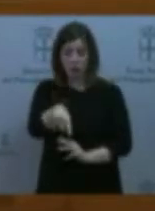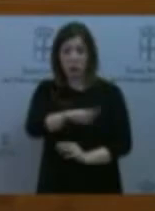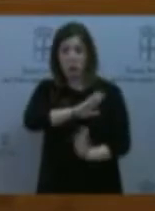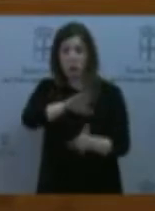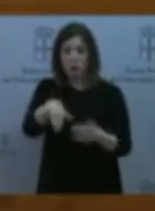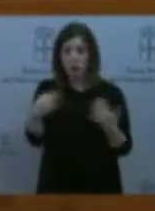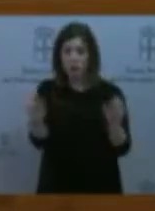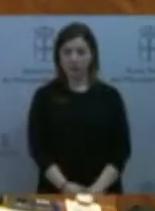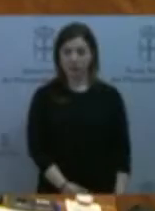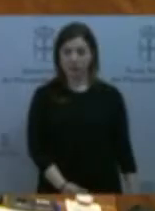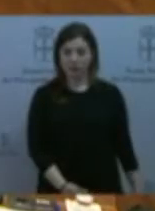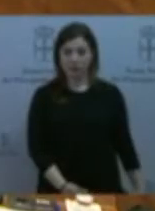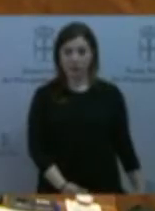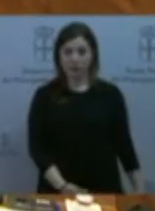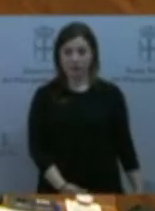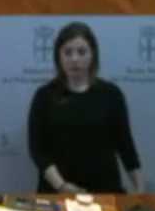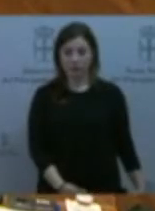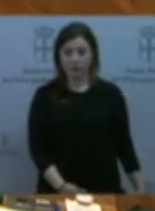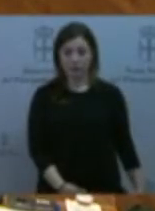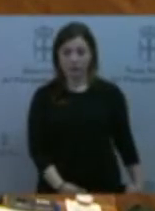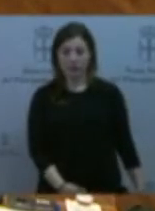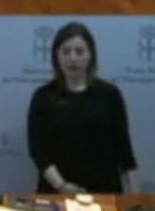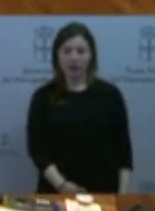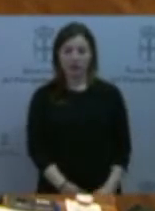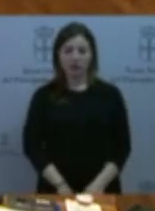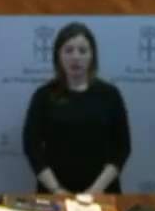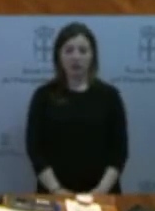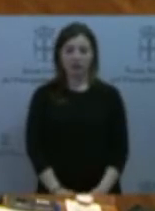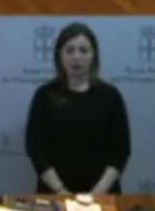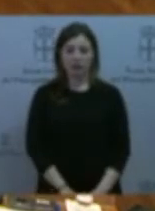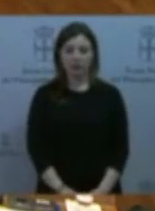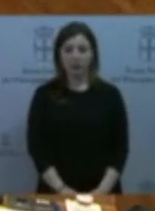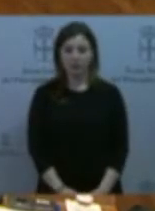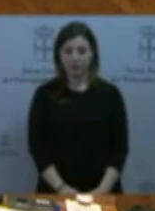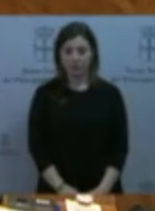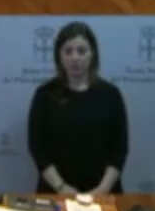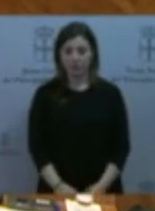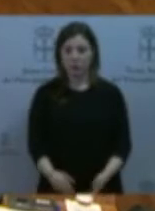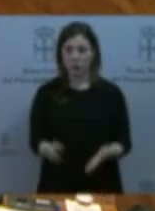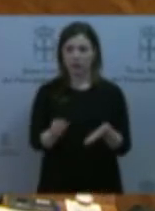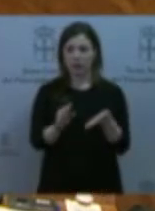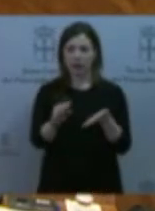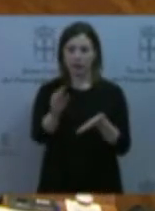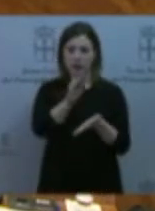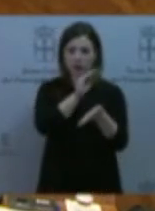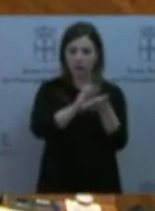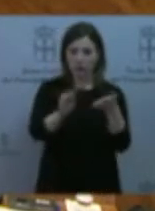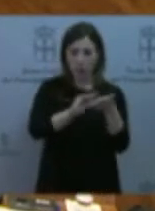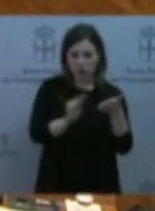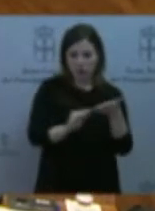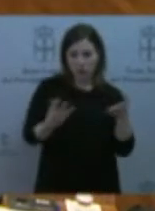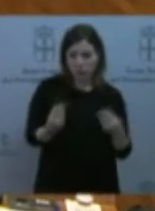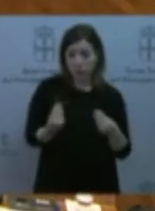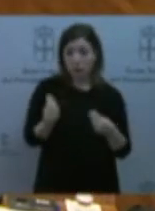Gracias, señor presidente. A ver, tengo muchos apuntes por aquí con respecto a lo que ha dicho, señora consejera. Lo primero, voy a empezar